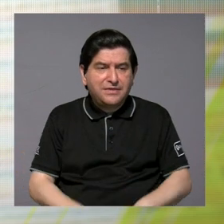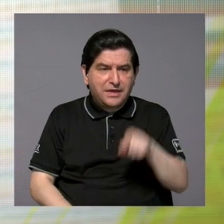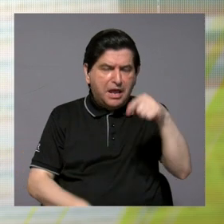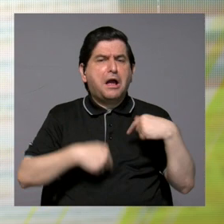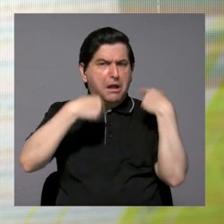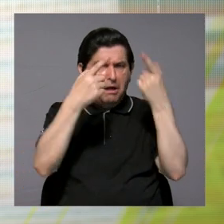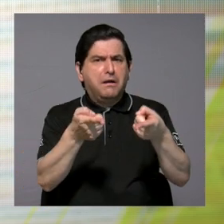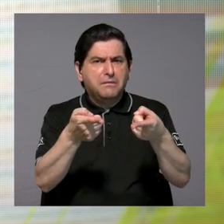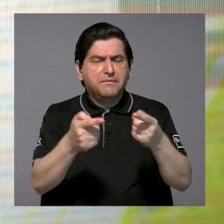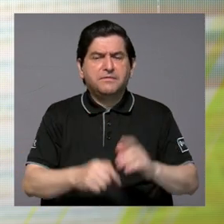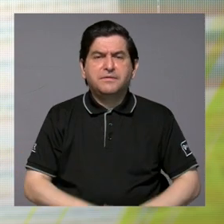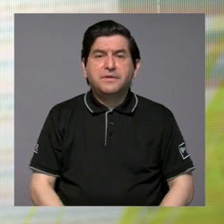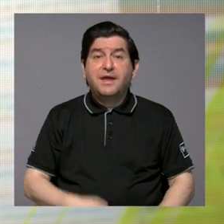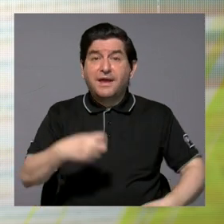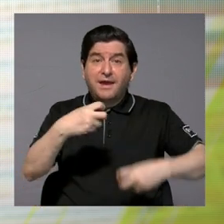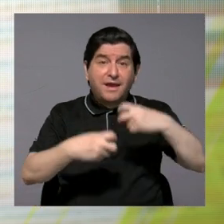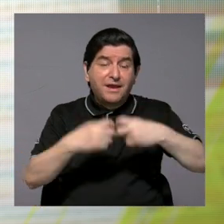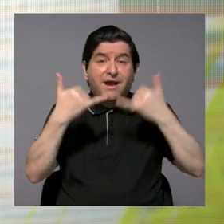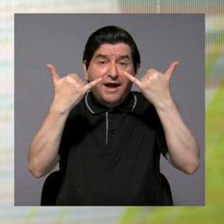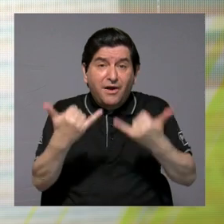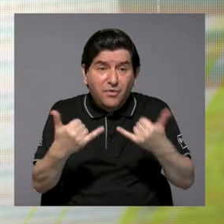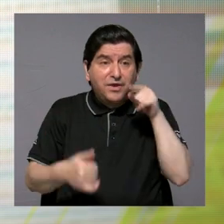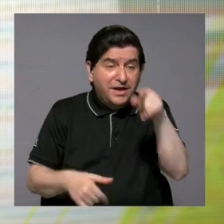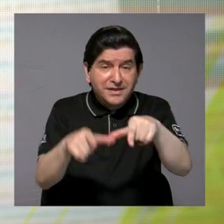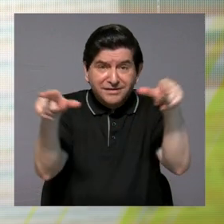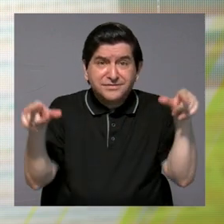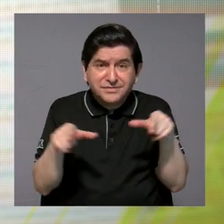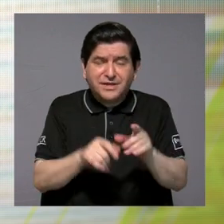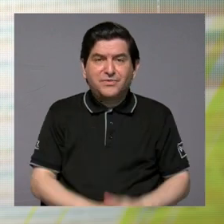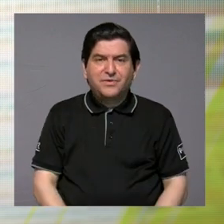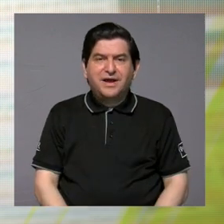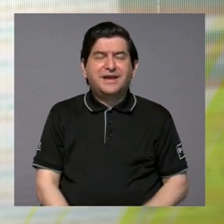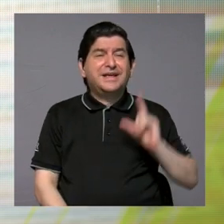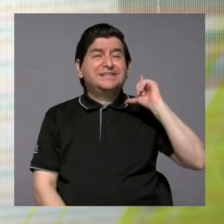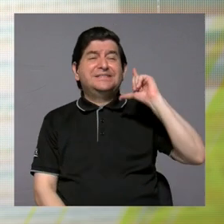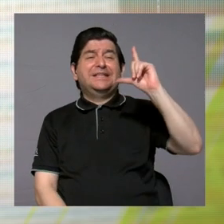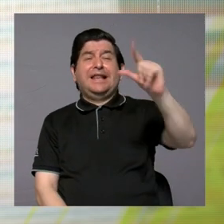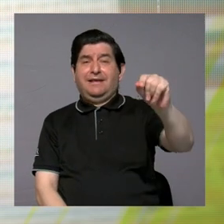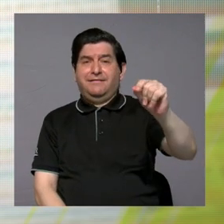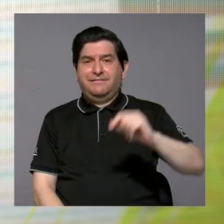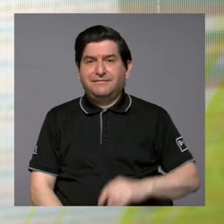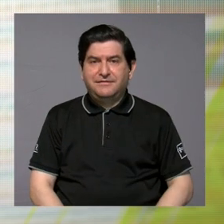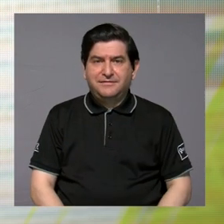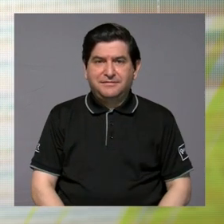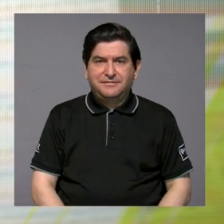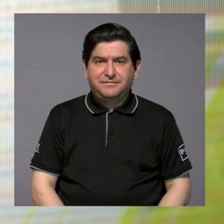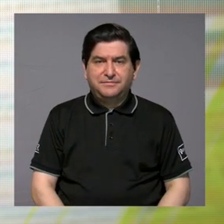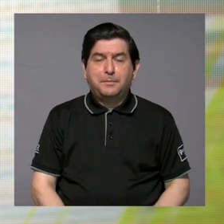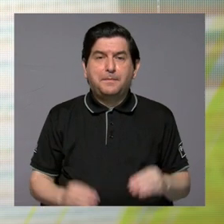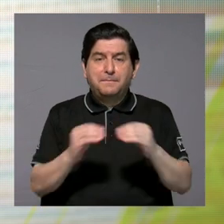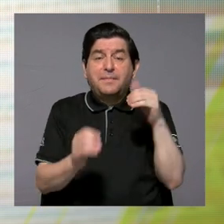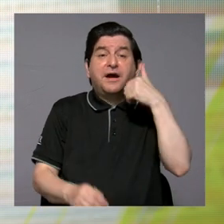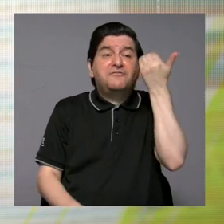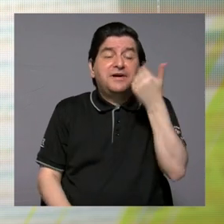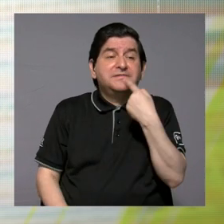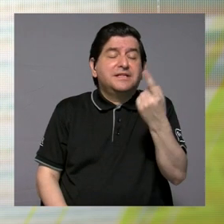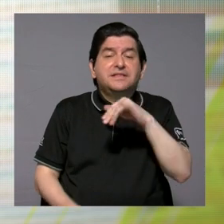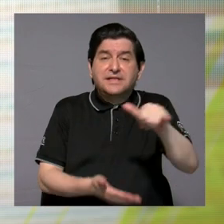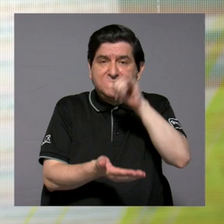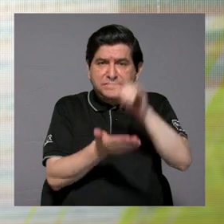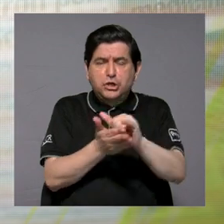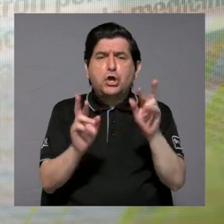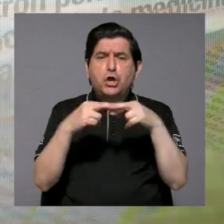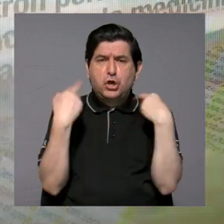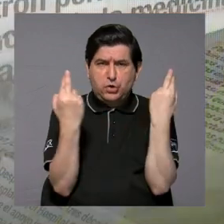vamos porque eh la problemática que tenemos ahí es sonas distancias verdad Entonces es mucho más fácil decirle a San José Bueno vamos a